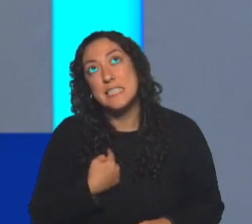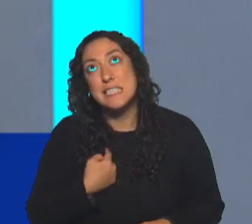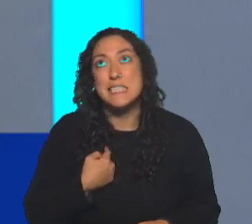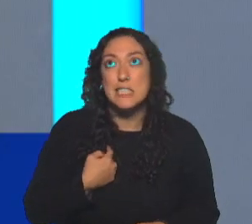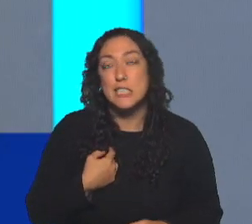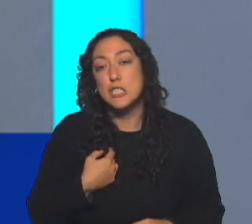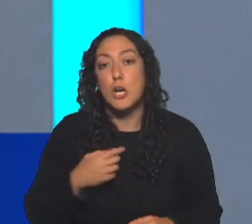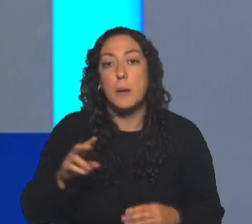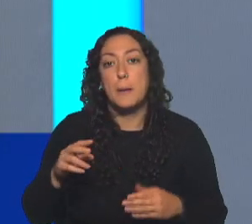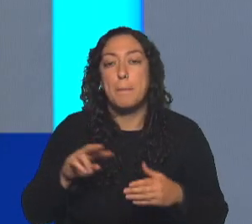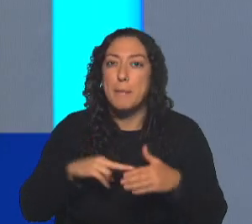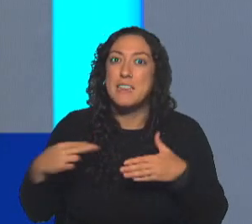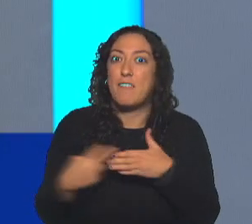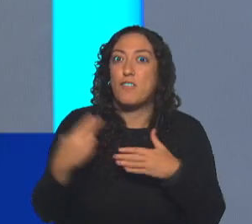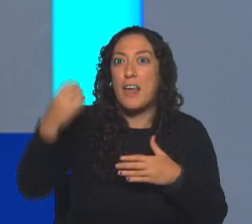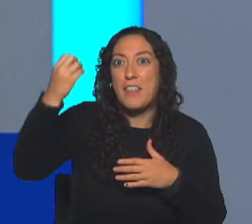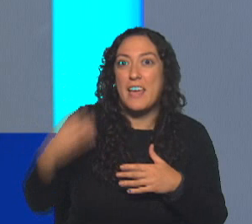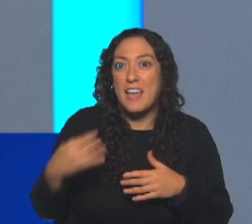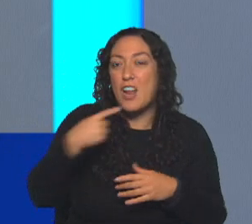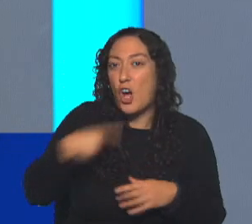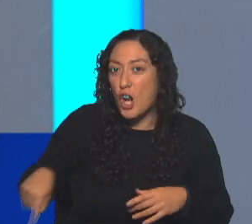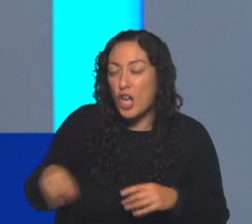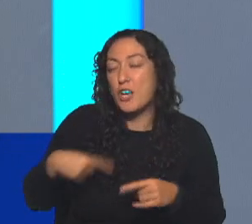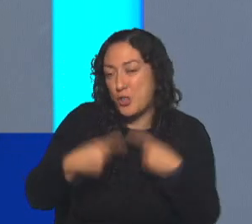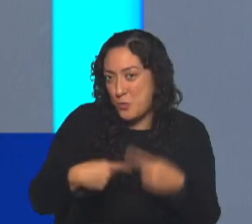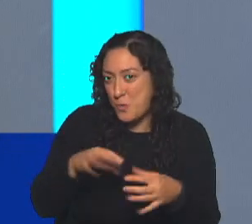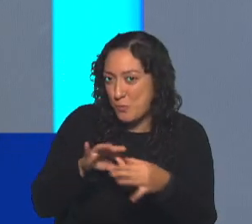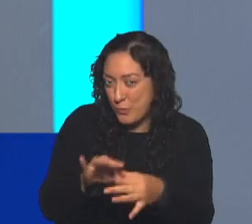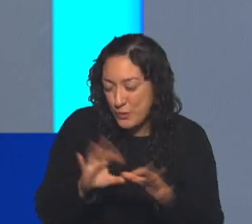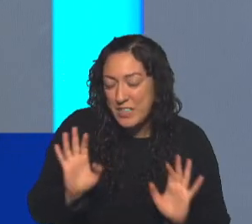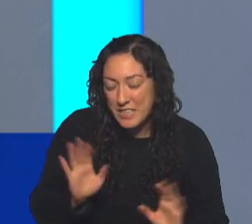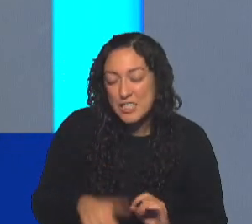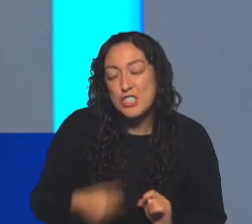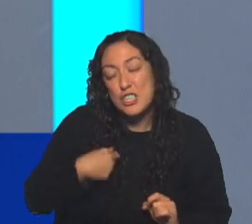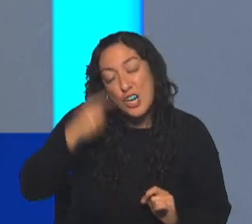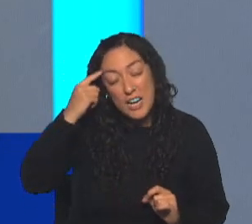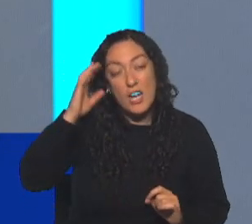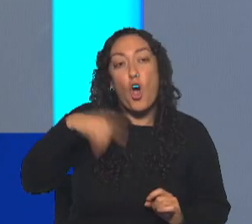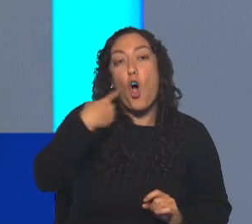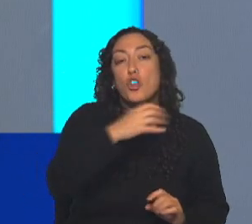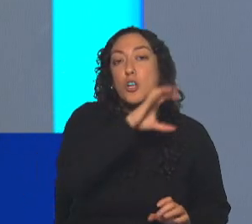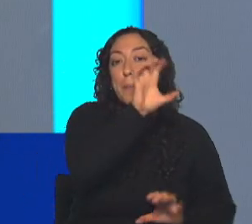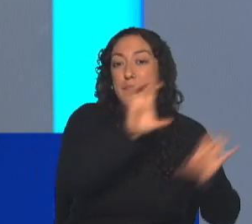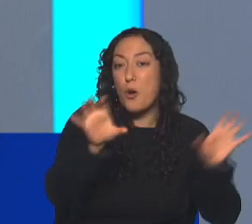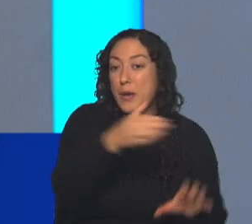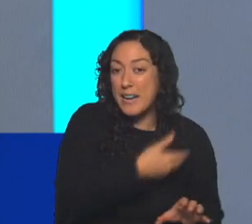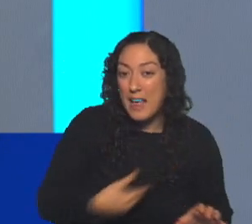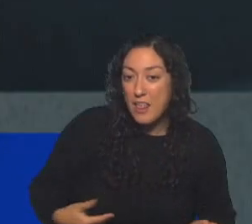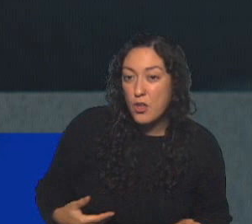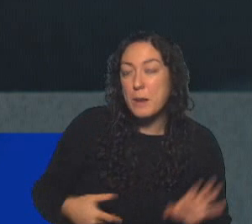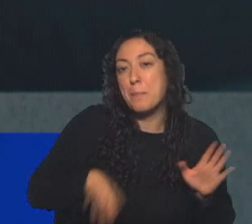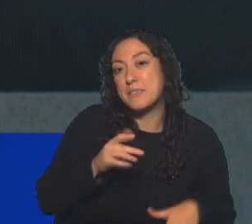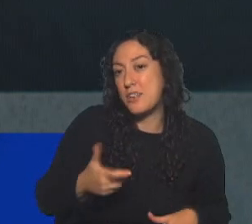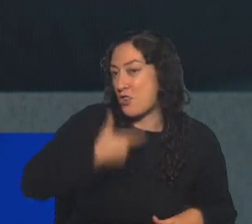siguiendo con la metáfora de los colores, yo creo que el resto de los gobernadores están más orientados hacia el rojo.